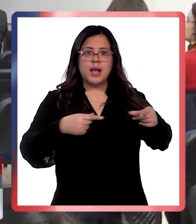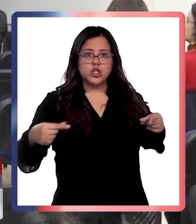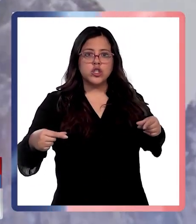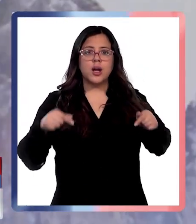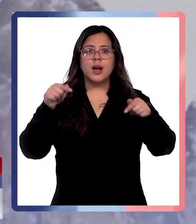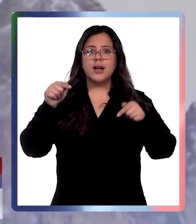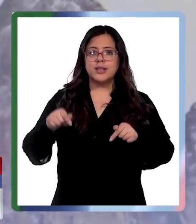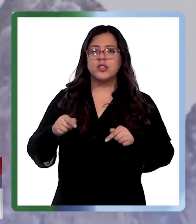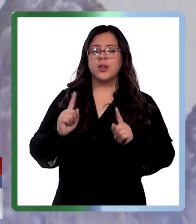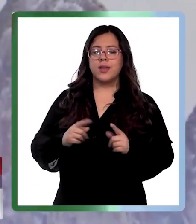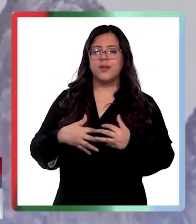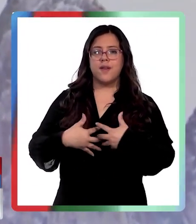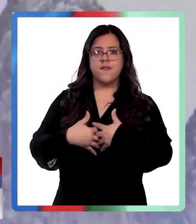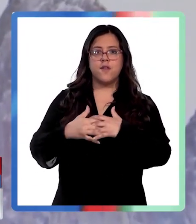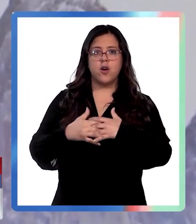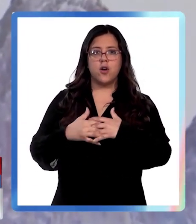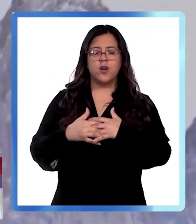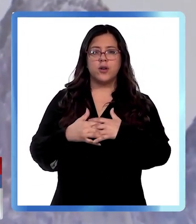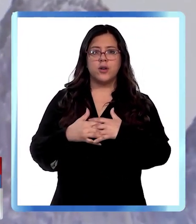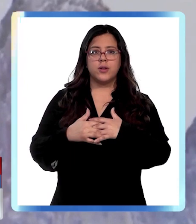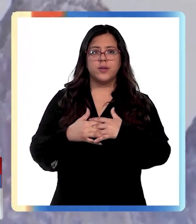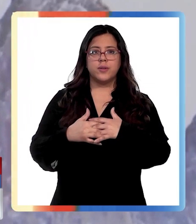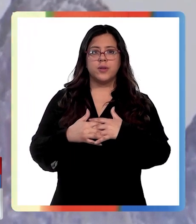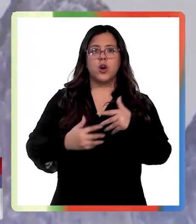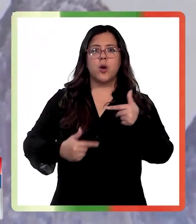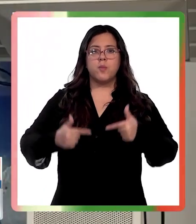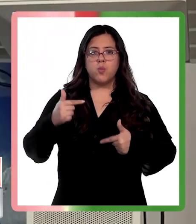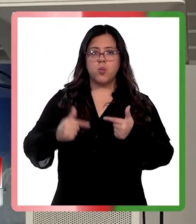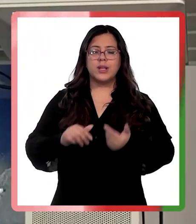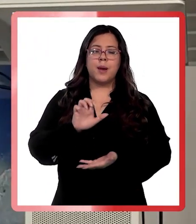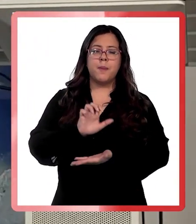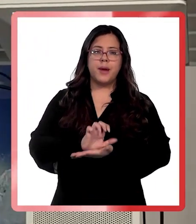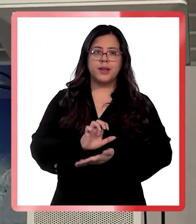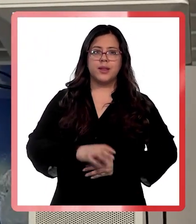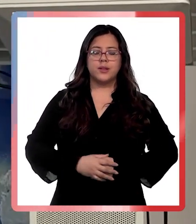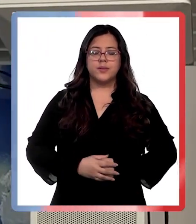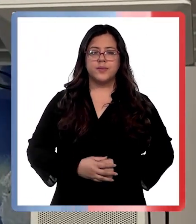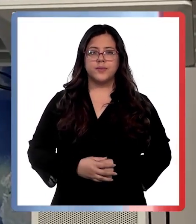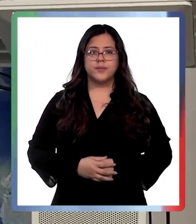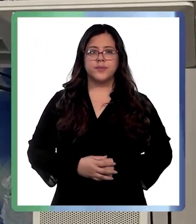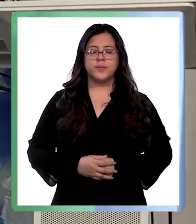vez pretende fortalecer el turismo como política de Estado.